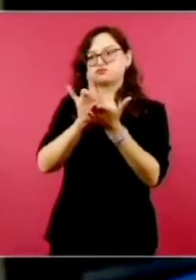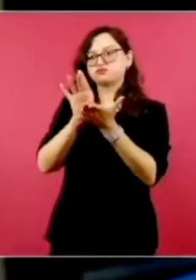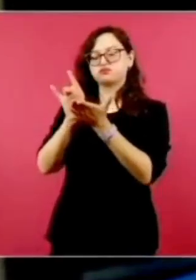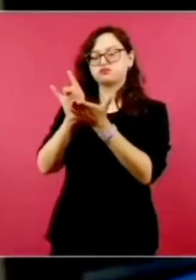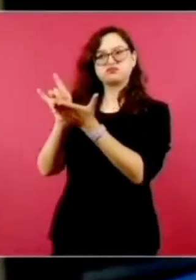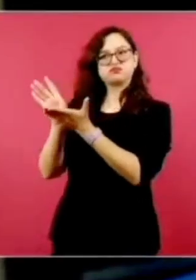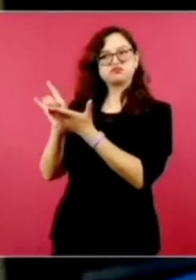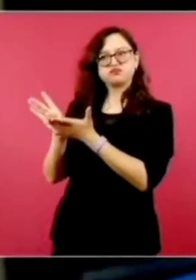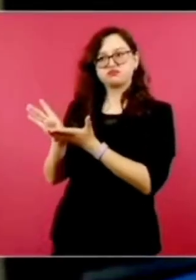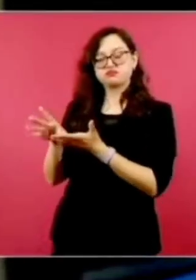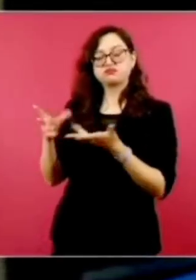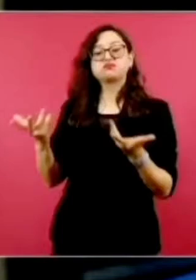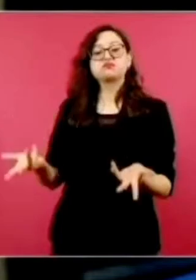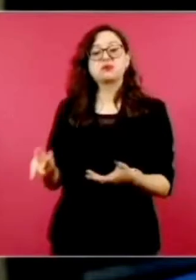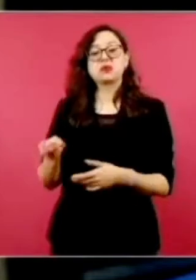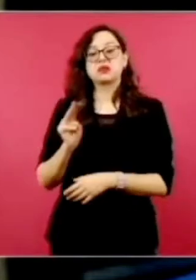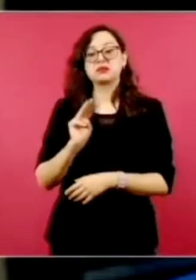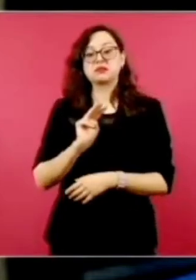personas.